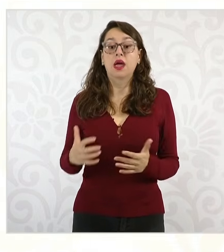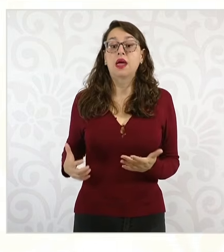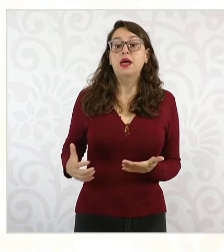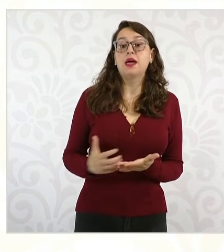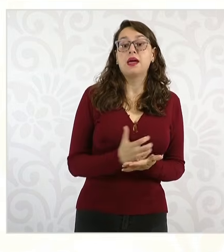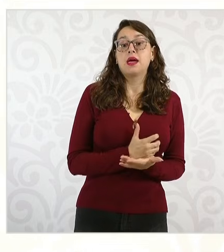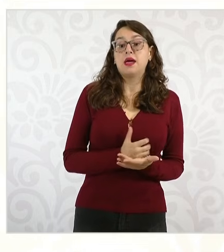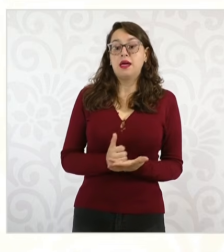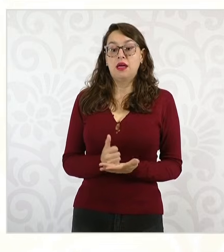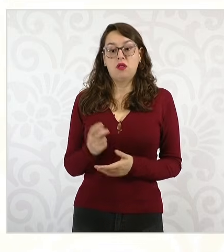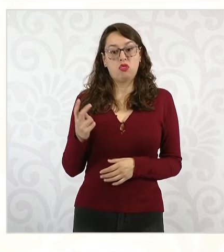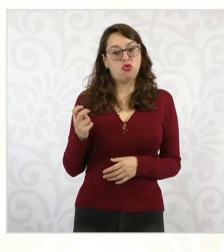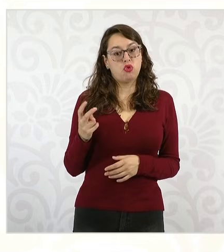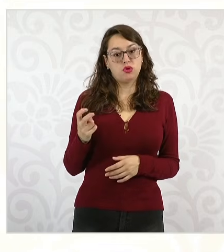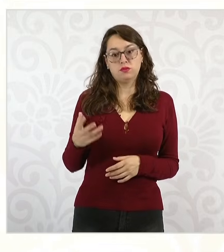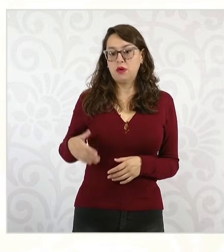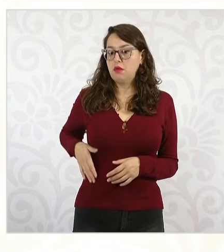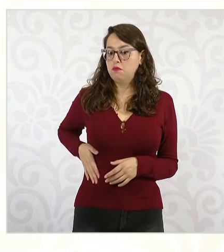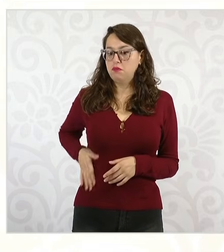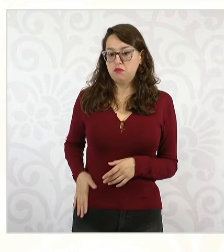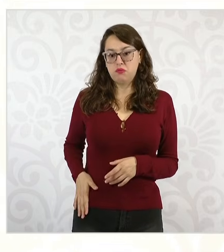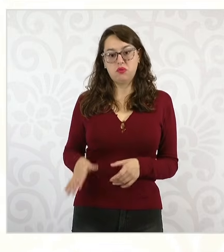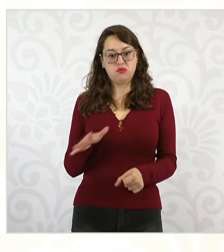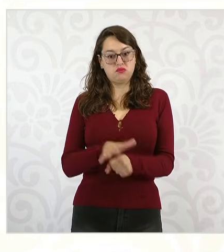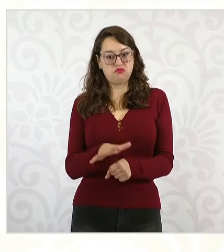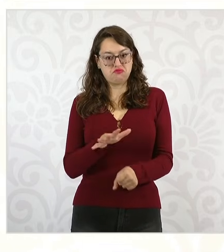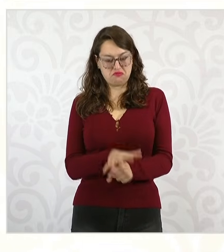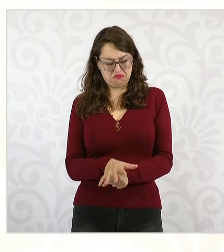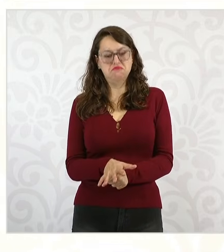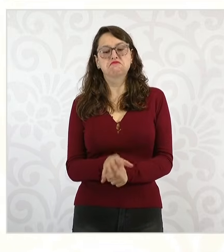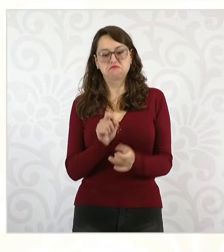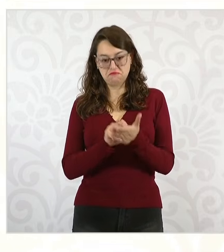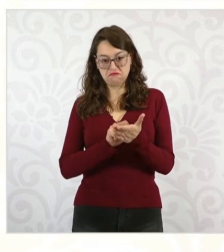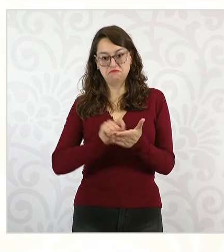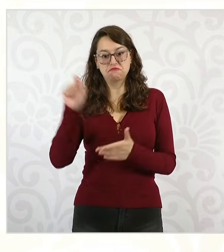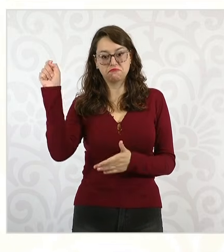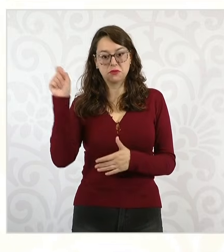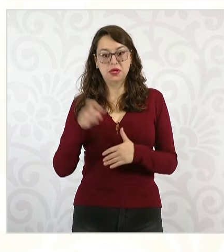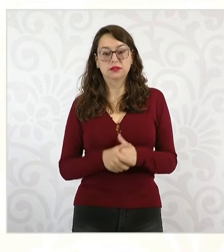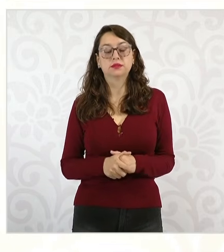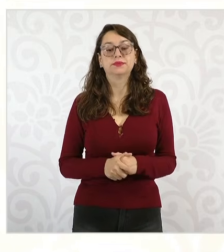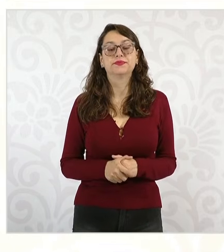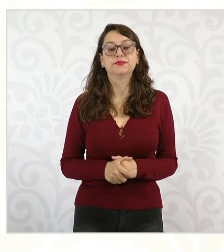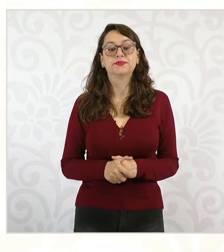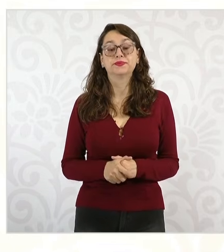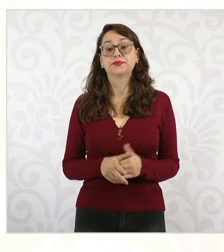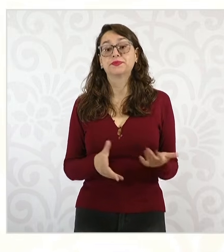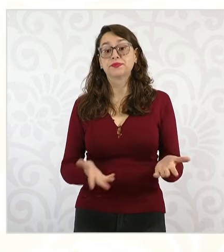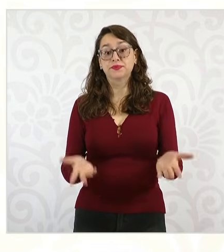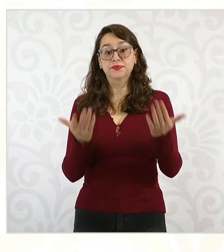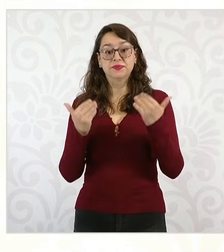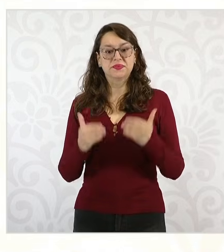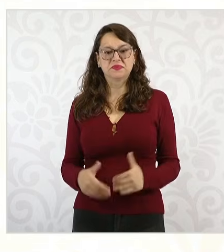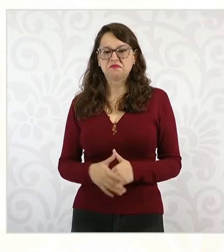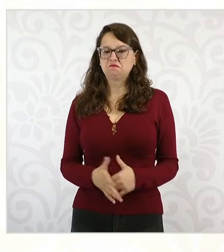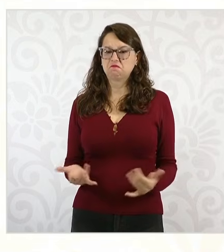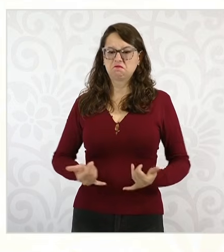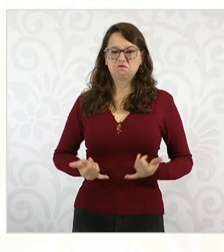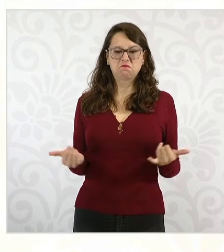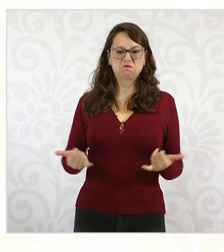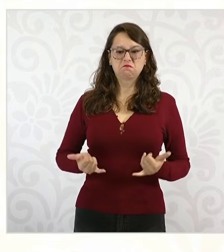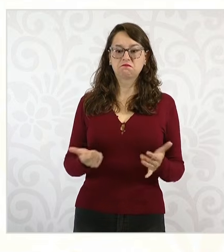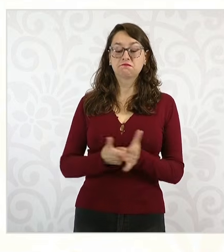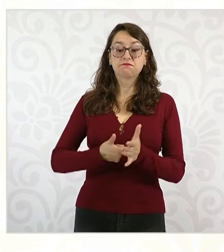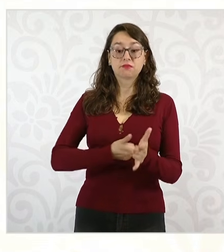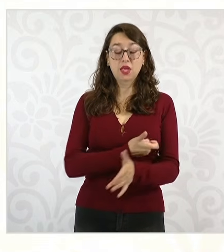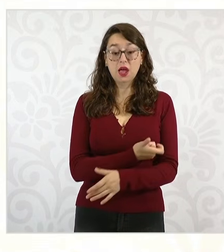esté superior a los 2 pesos. Les vamos a poner una palomita. Y ahora las que siguen vendiendo a